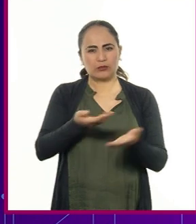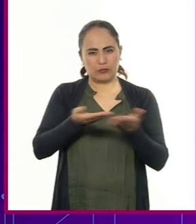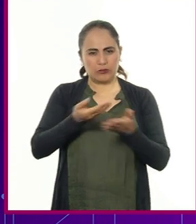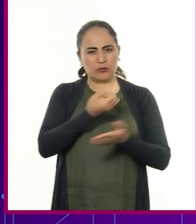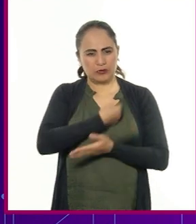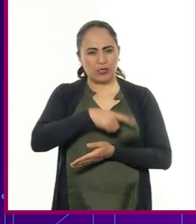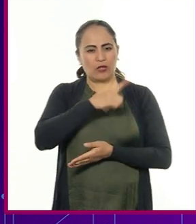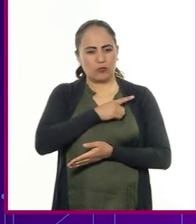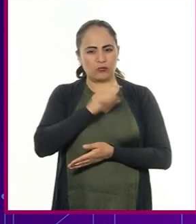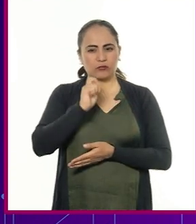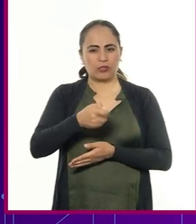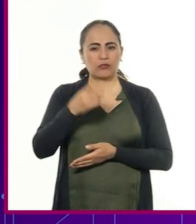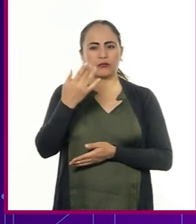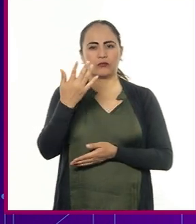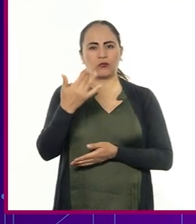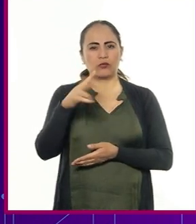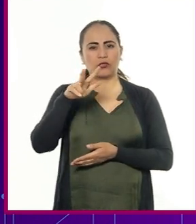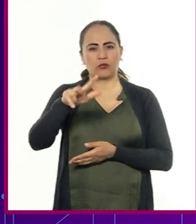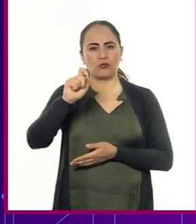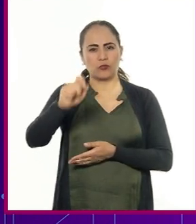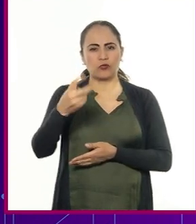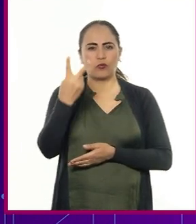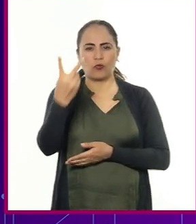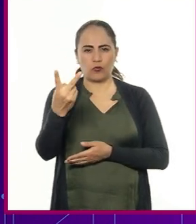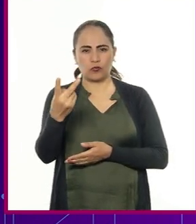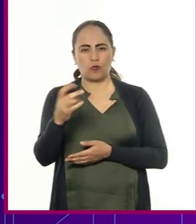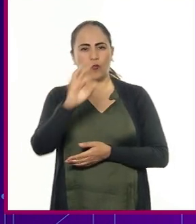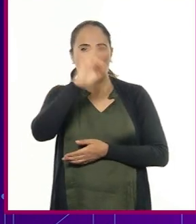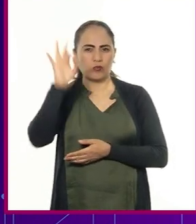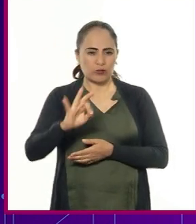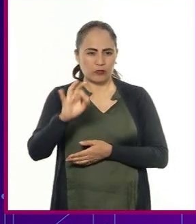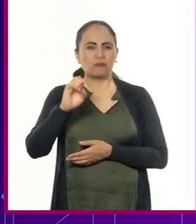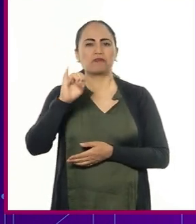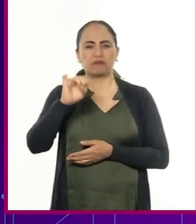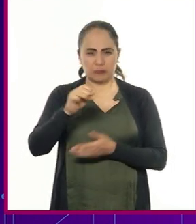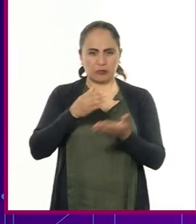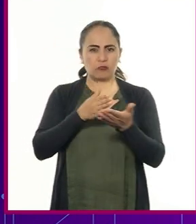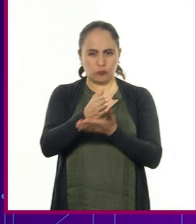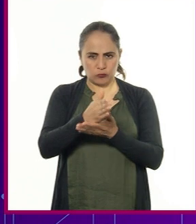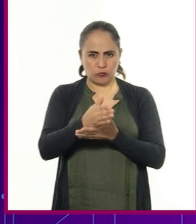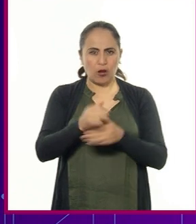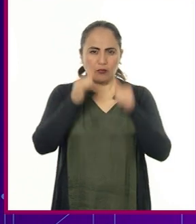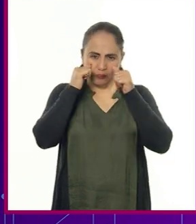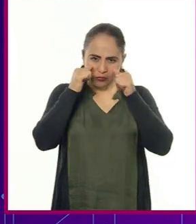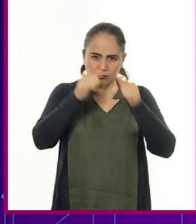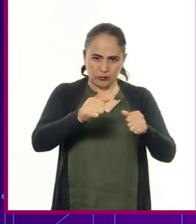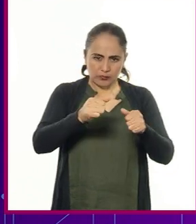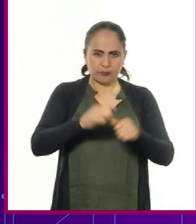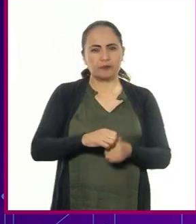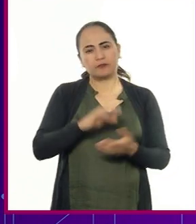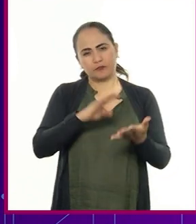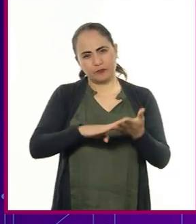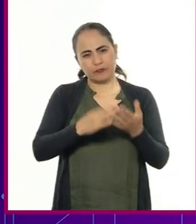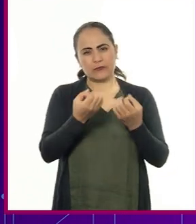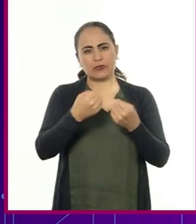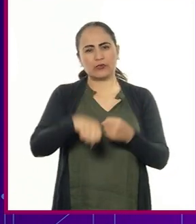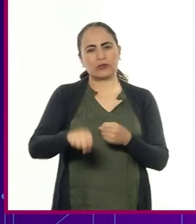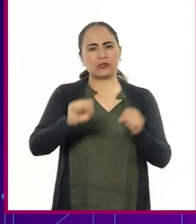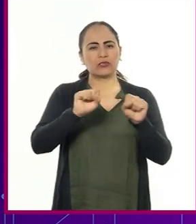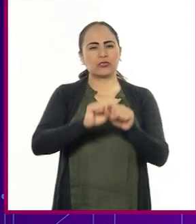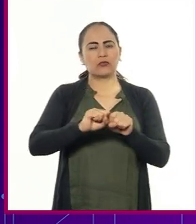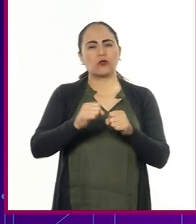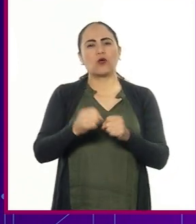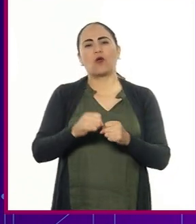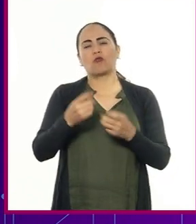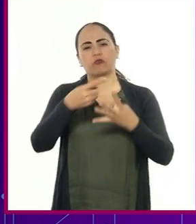58.2% están afiliados a un programa social con acceso a atención médica, ya sea Seguro Popular o